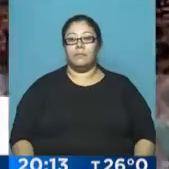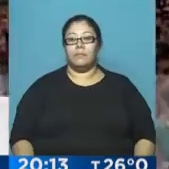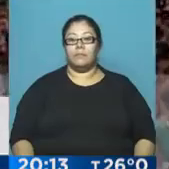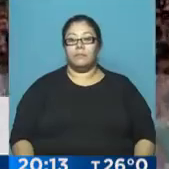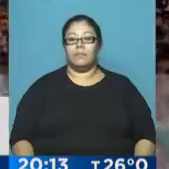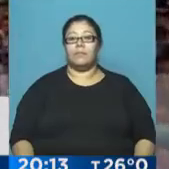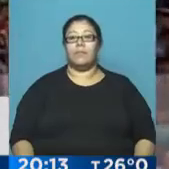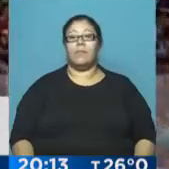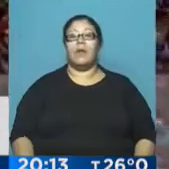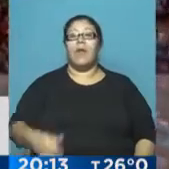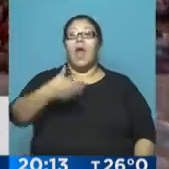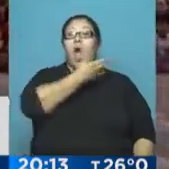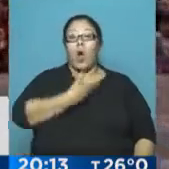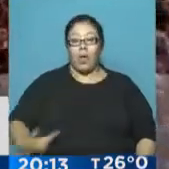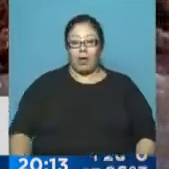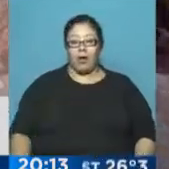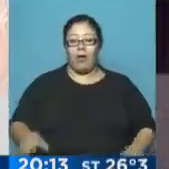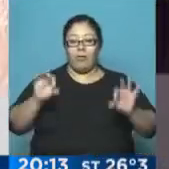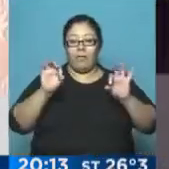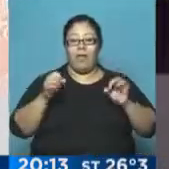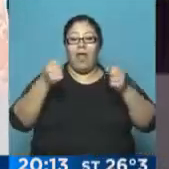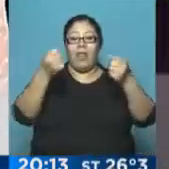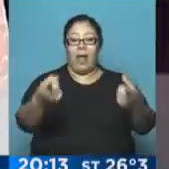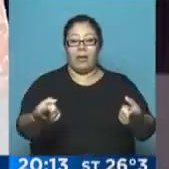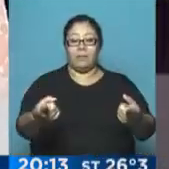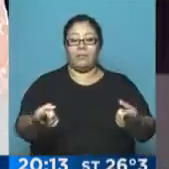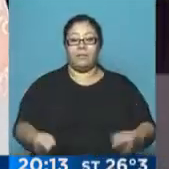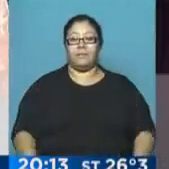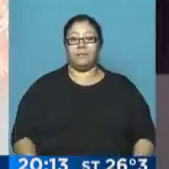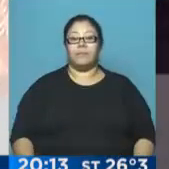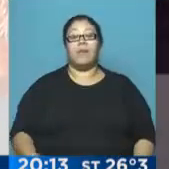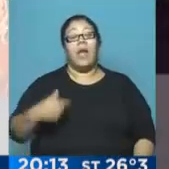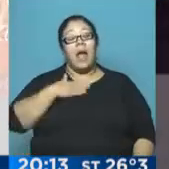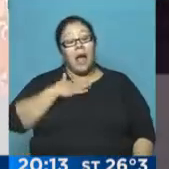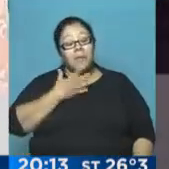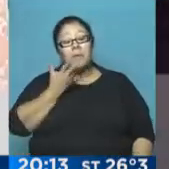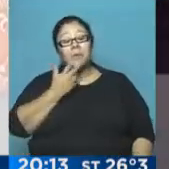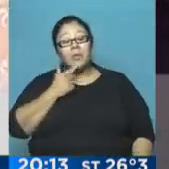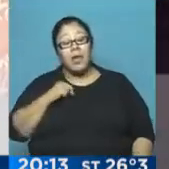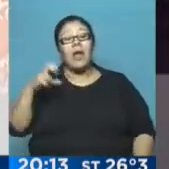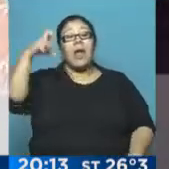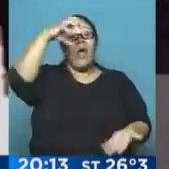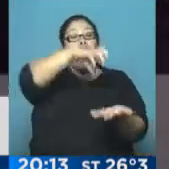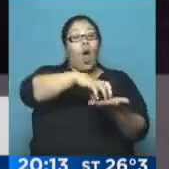a entregar el gobierno en lugar. Me hubiera gustado poder hacerlo en el